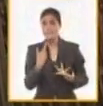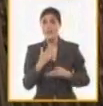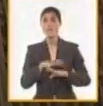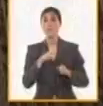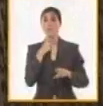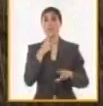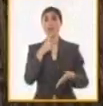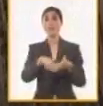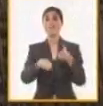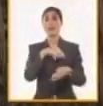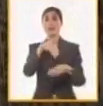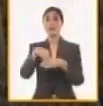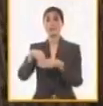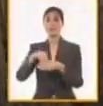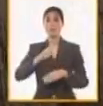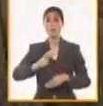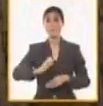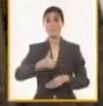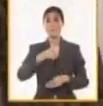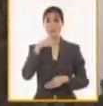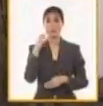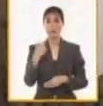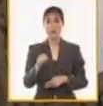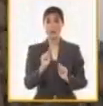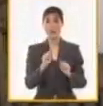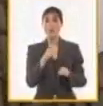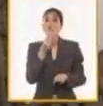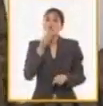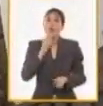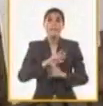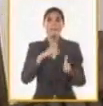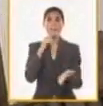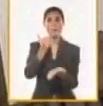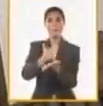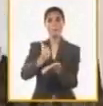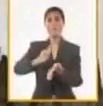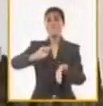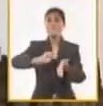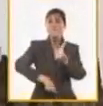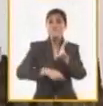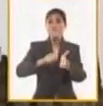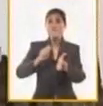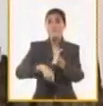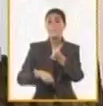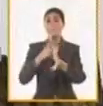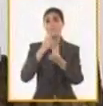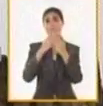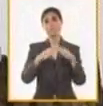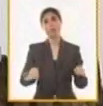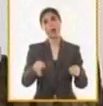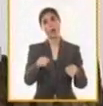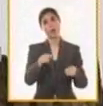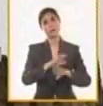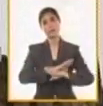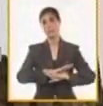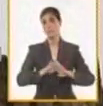elecciones presidenciales en Ucrania para que Moscú pudiera firmar un eventual acuerdo de paz con alguien considerado ampliamente como